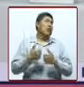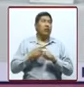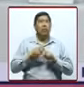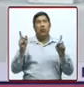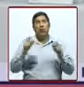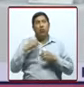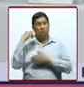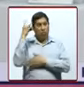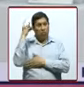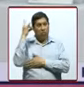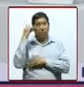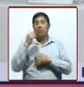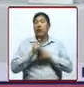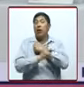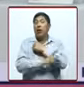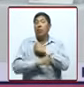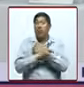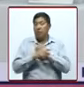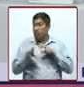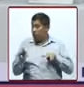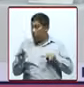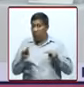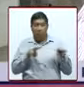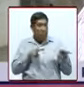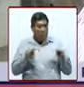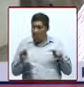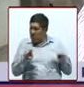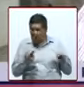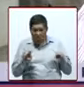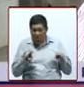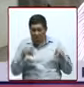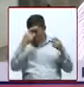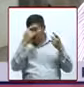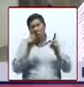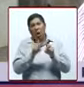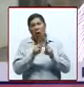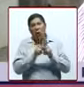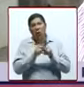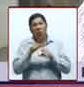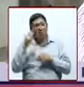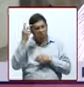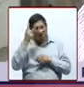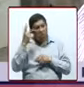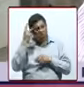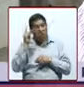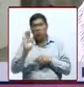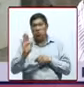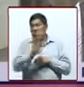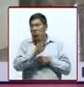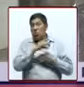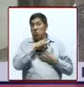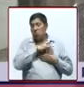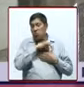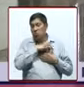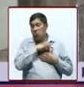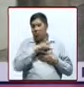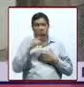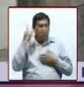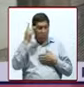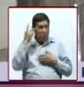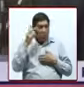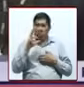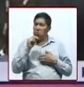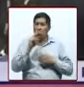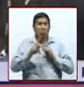el país al final tiene un espectáculo de acuerdos políticos que van más en la línea de los intereses de los partidos que